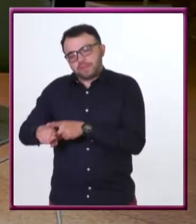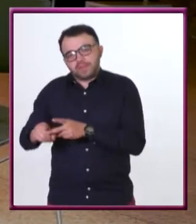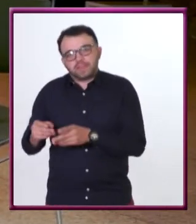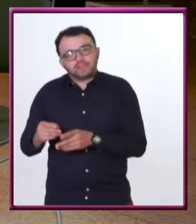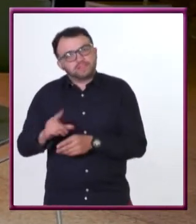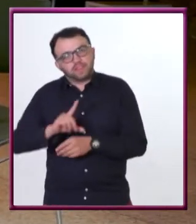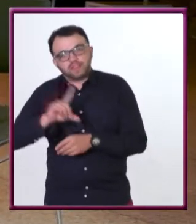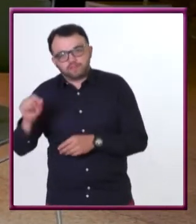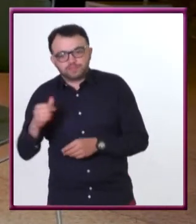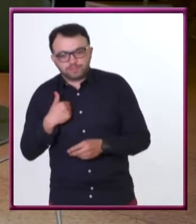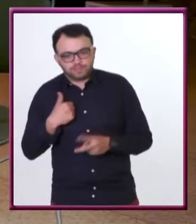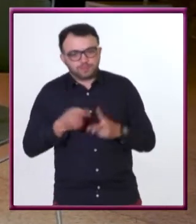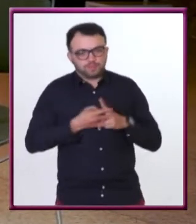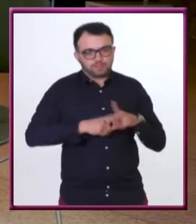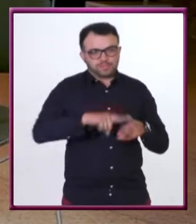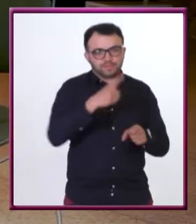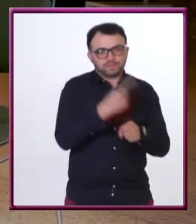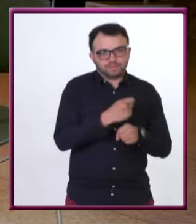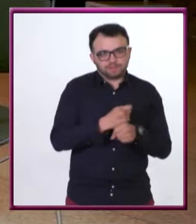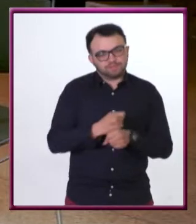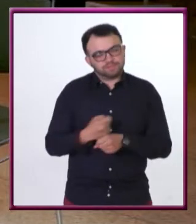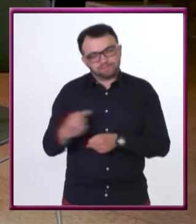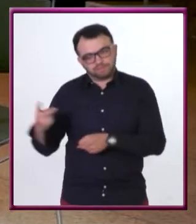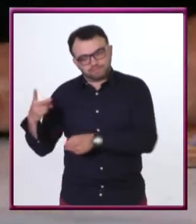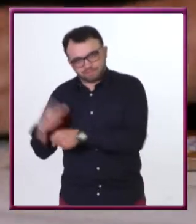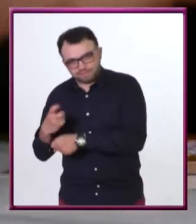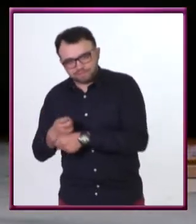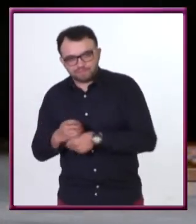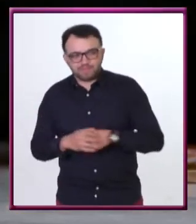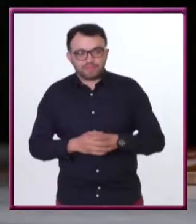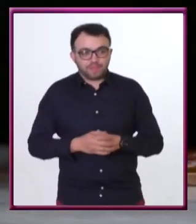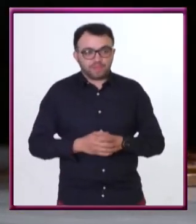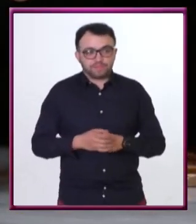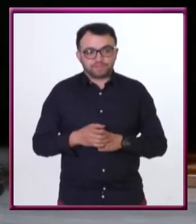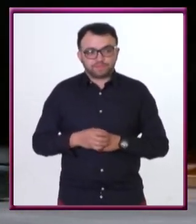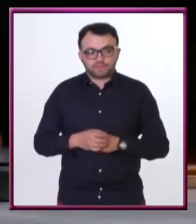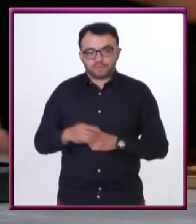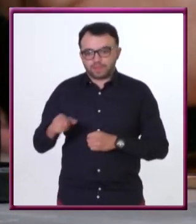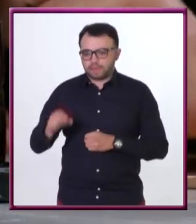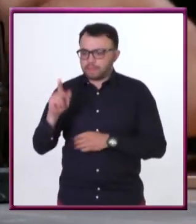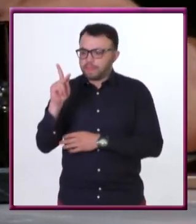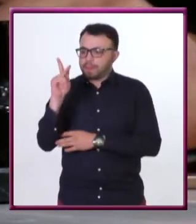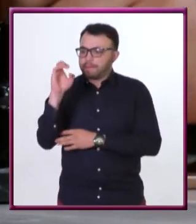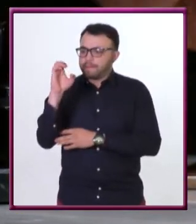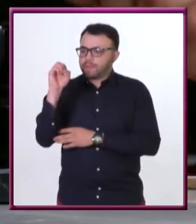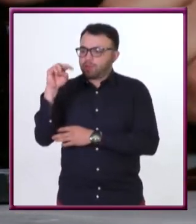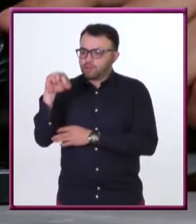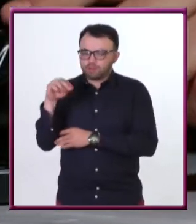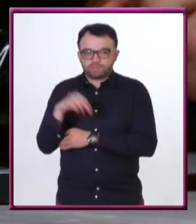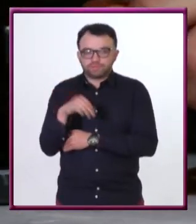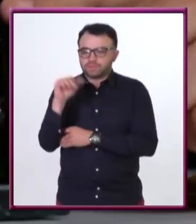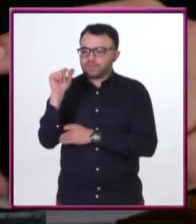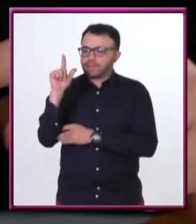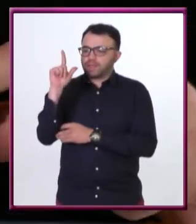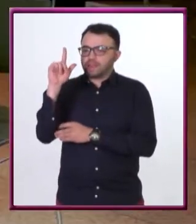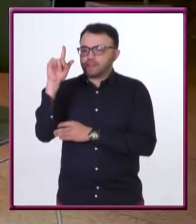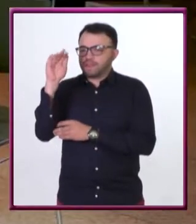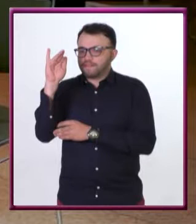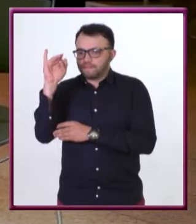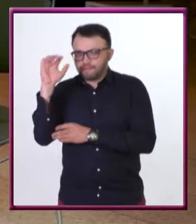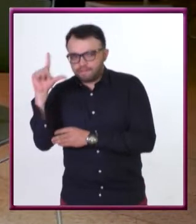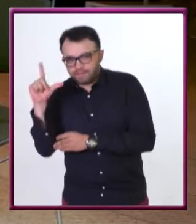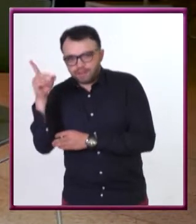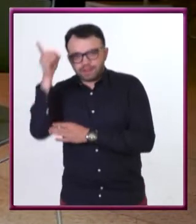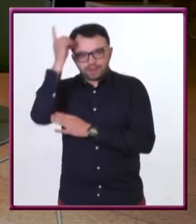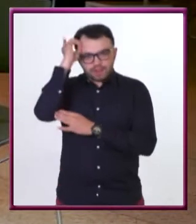en desventaja, ¿verdad? Sí. Está bien, voy en segundas. Este es su peón, Ajá. este es un alfil, el caballo, la torre,